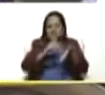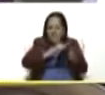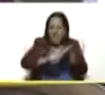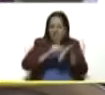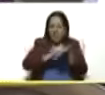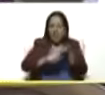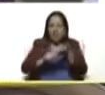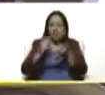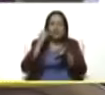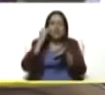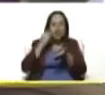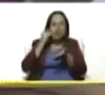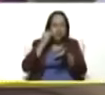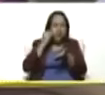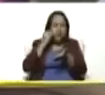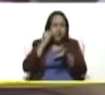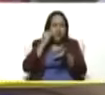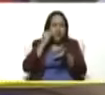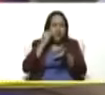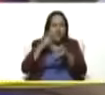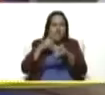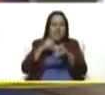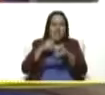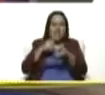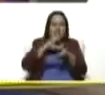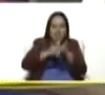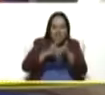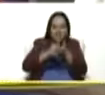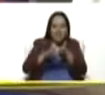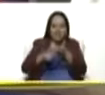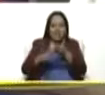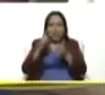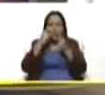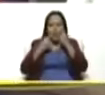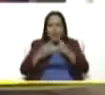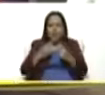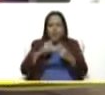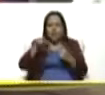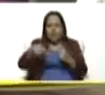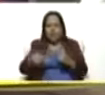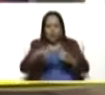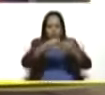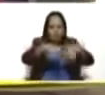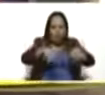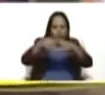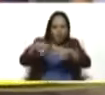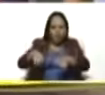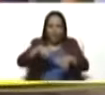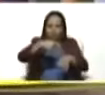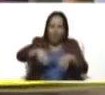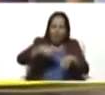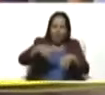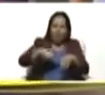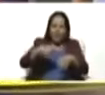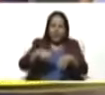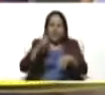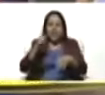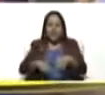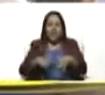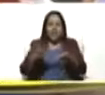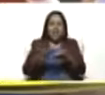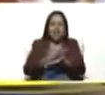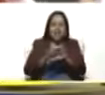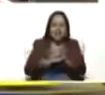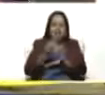el tomate con la cebolla y ahí se le va dando el gusto, después le tira los huevitos y ahí va. Con queso y cuajada.